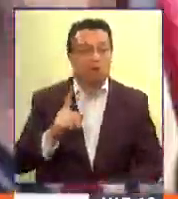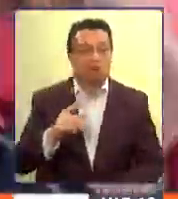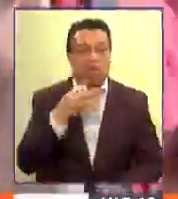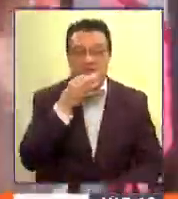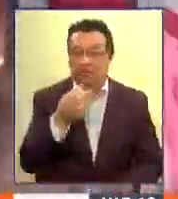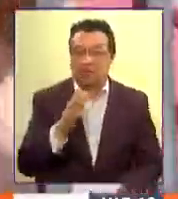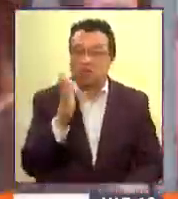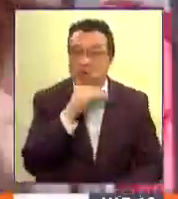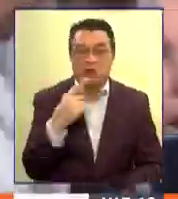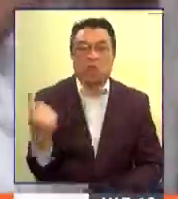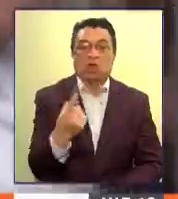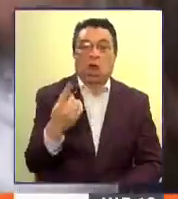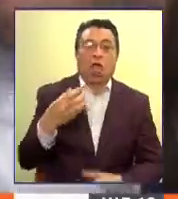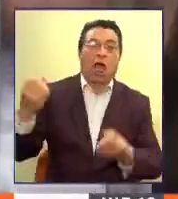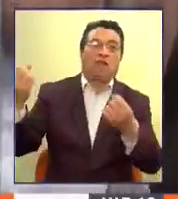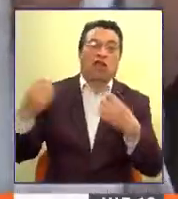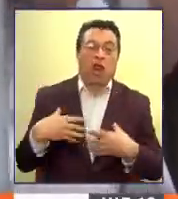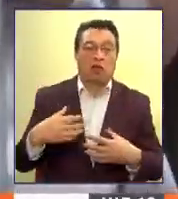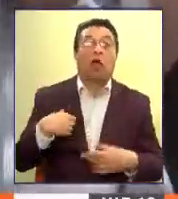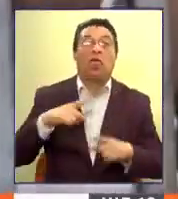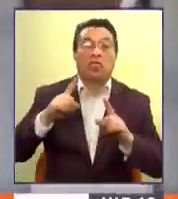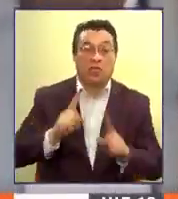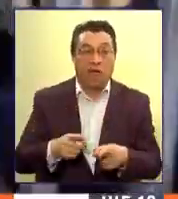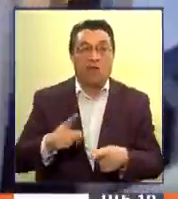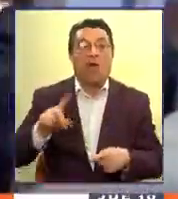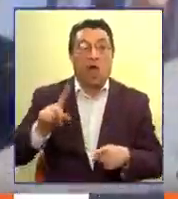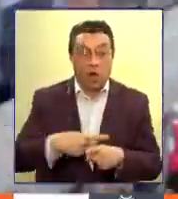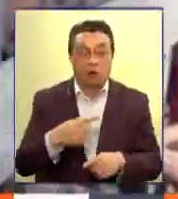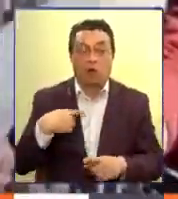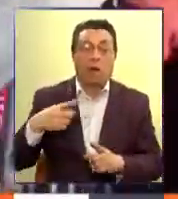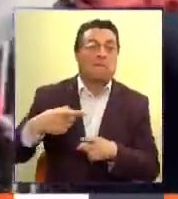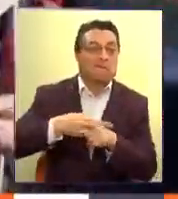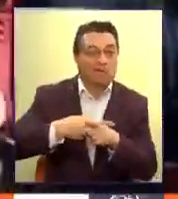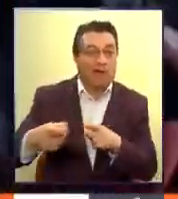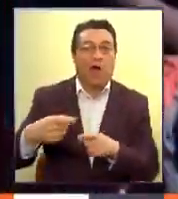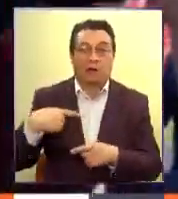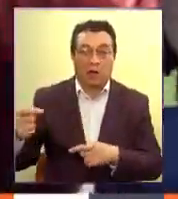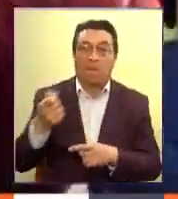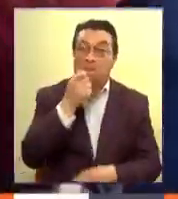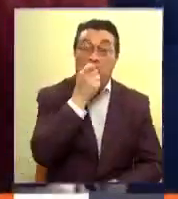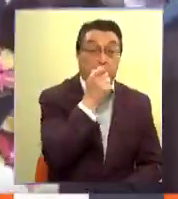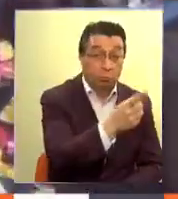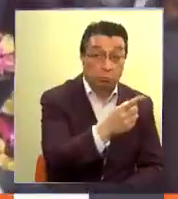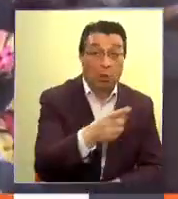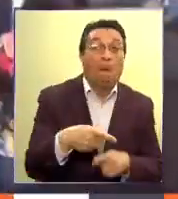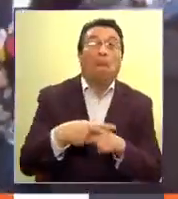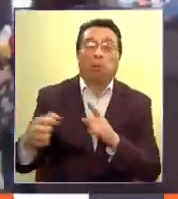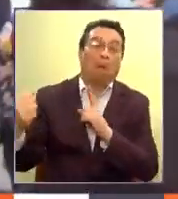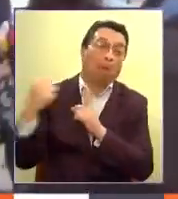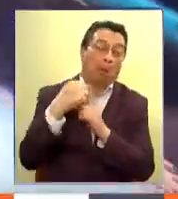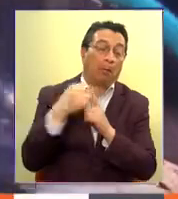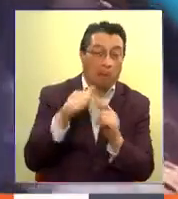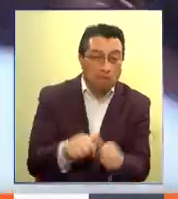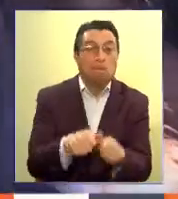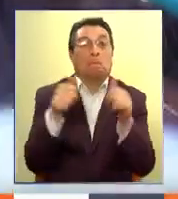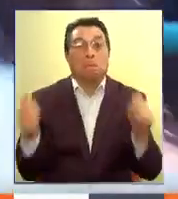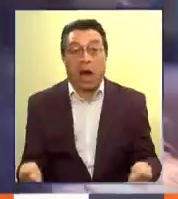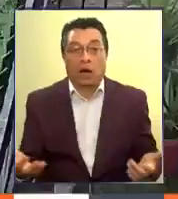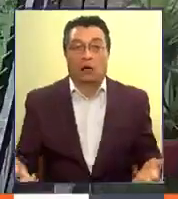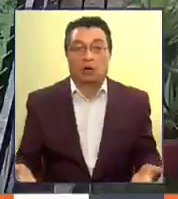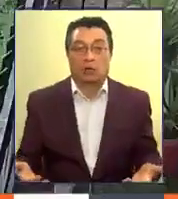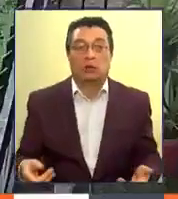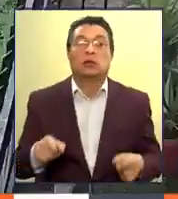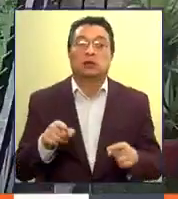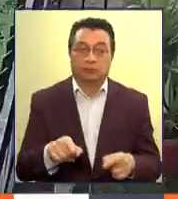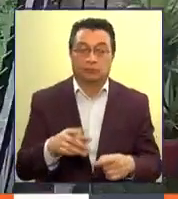quedarán solas y peor aún, que tendrán que vivir ahora las represalias de haberse atrevido a pedir ayuda. Es un hecho. En